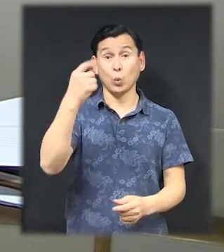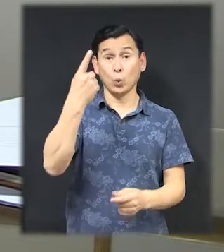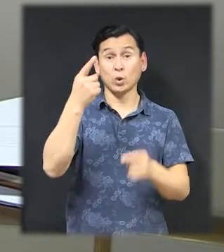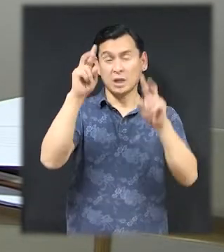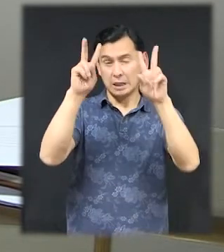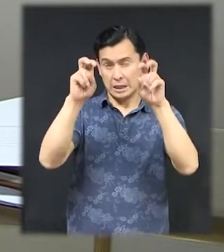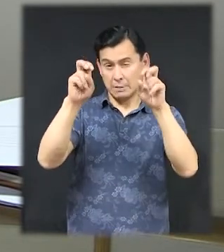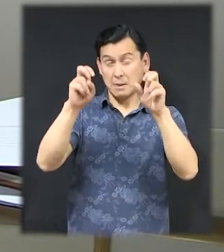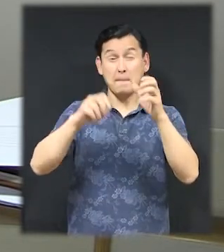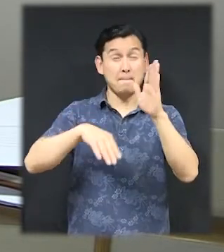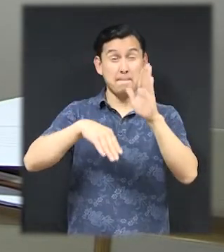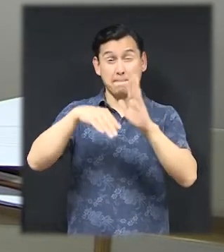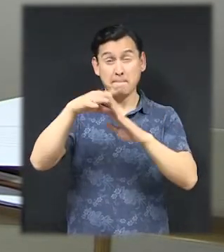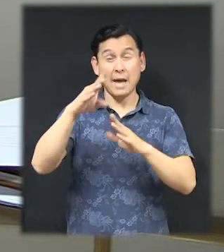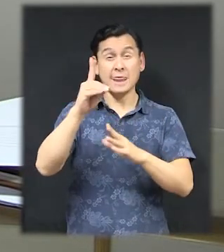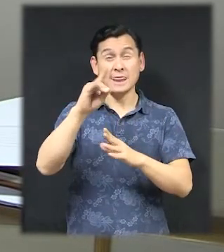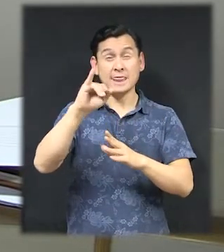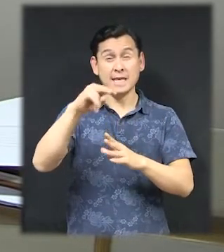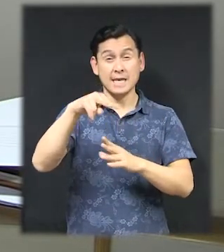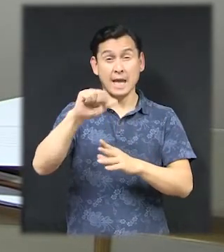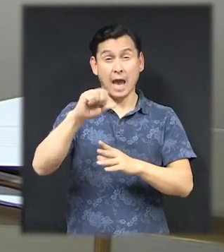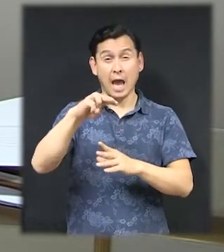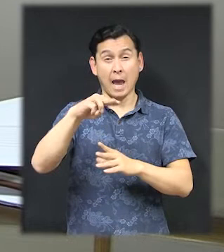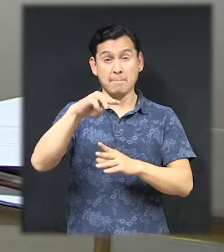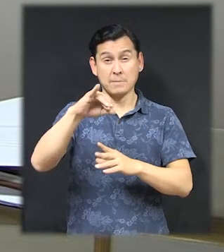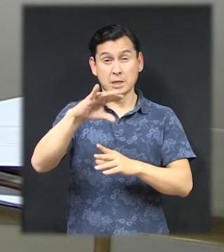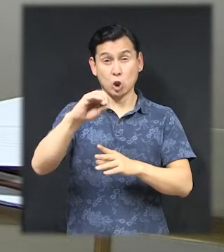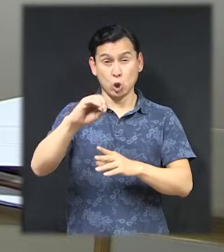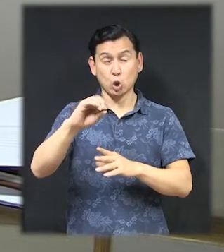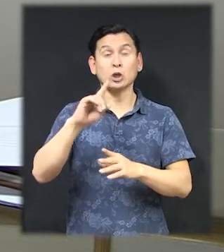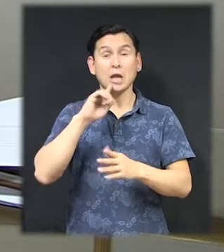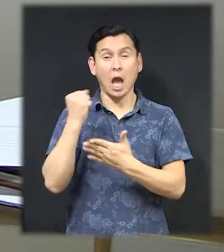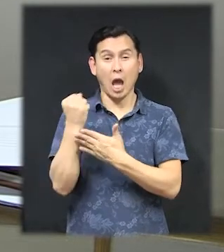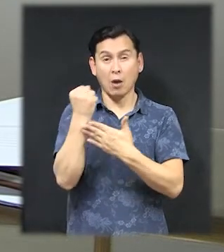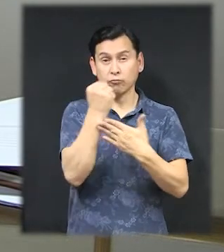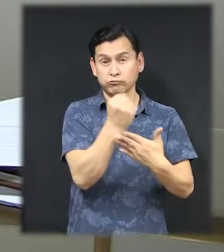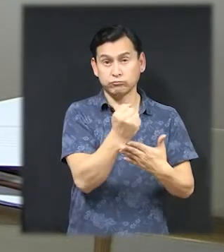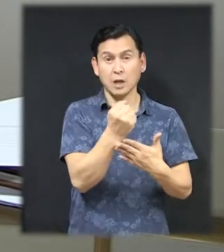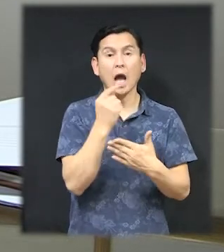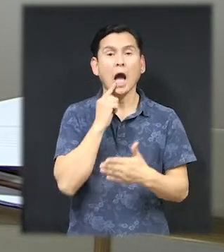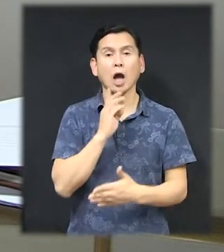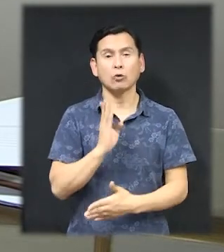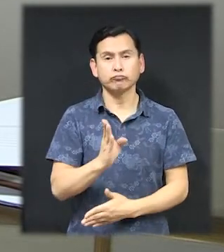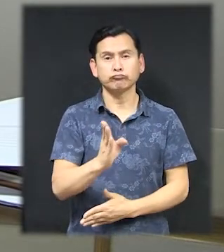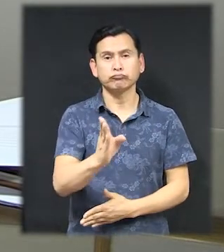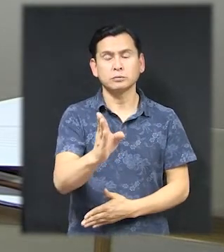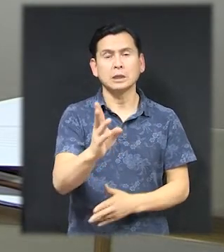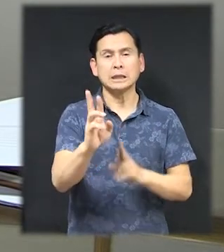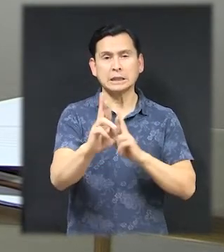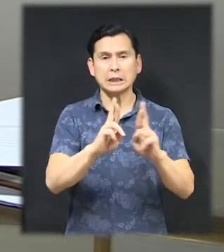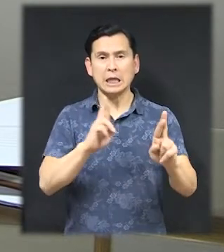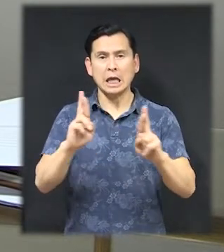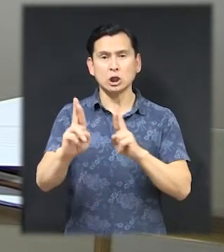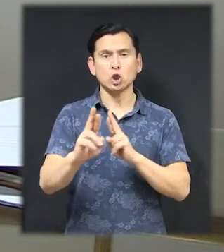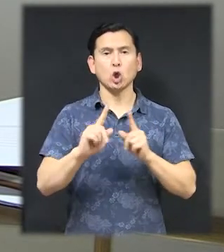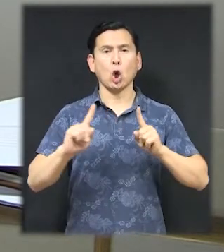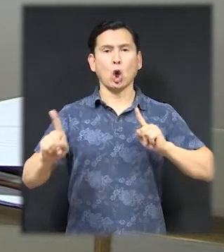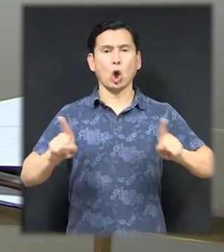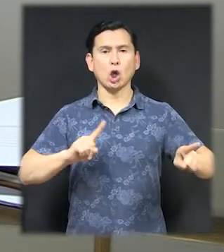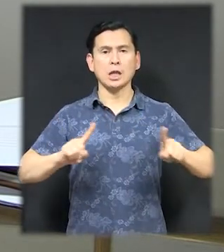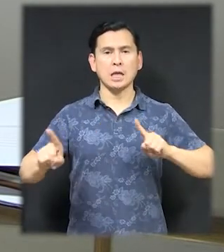de lo que significan las medidas, por un lado, del COVID en la atención del establecimiento, así como también tener la